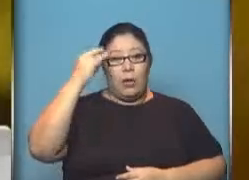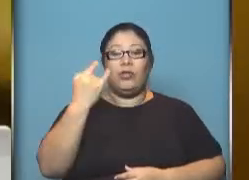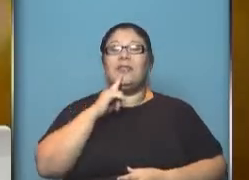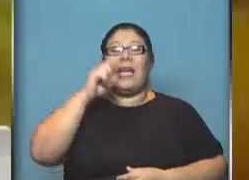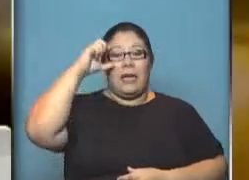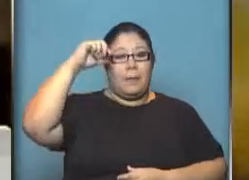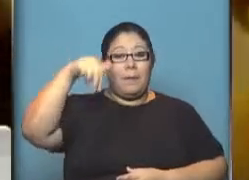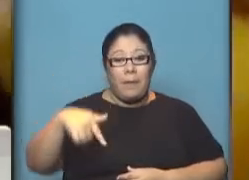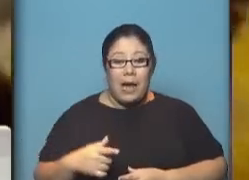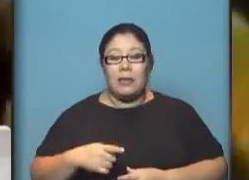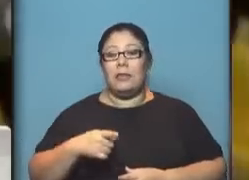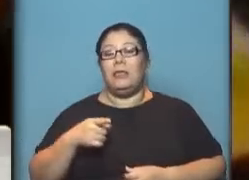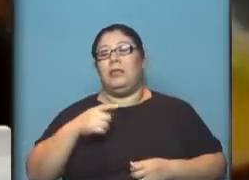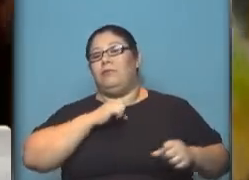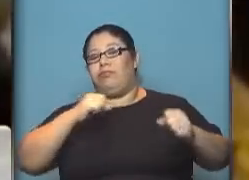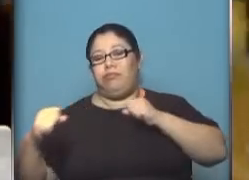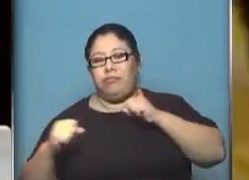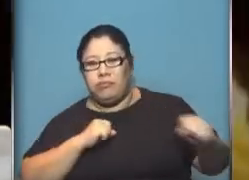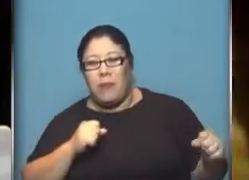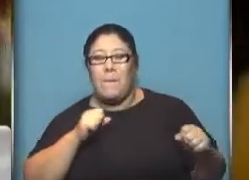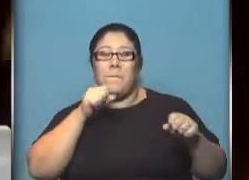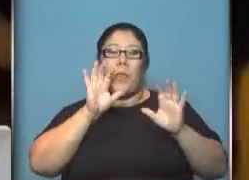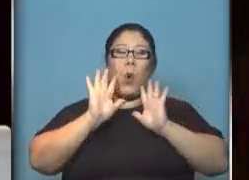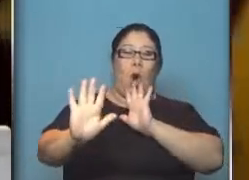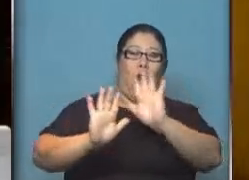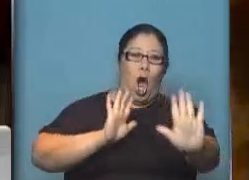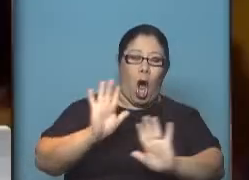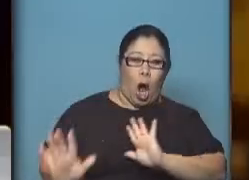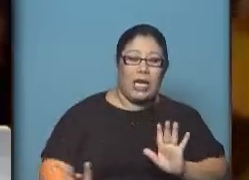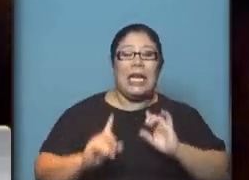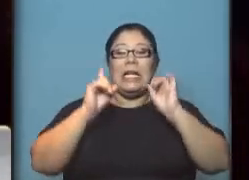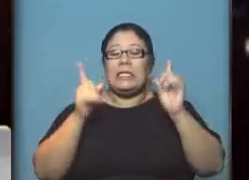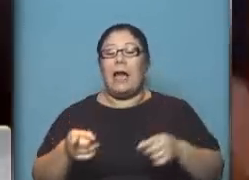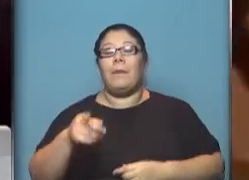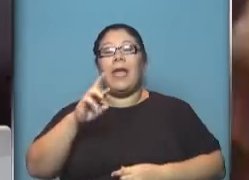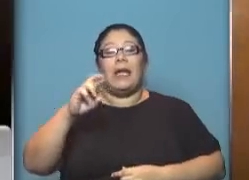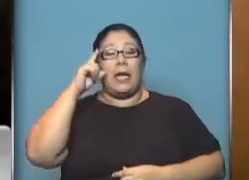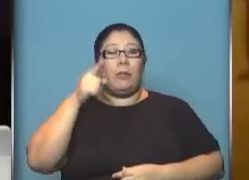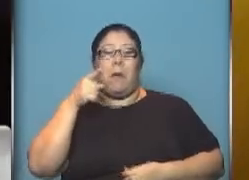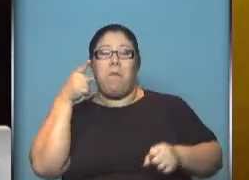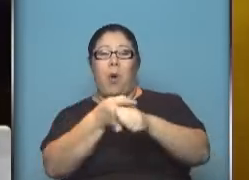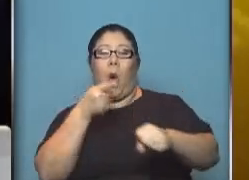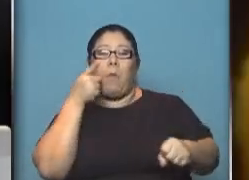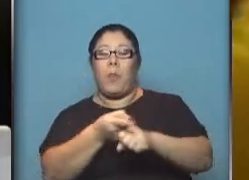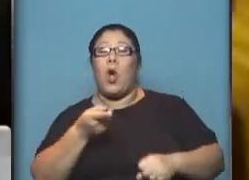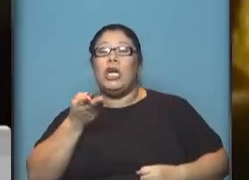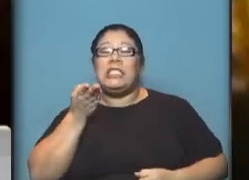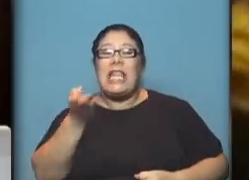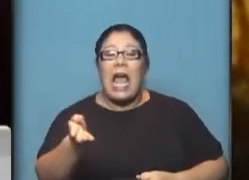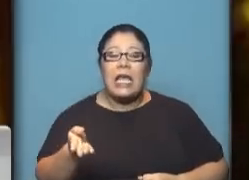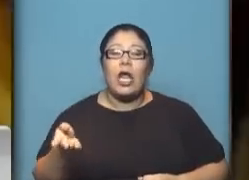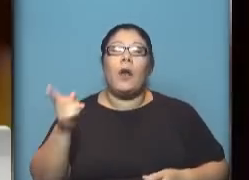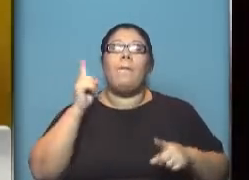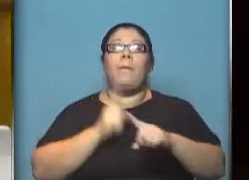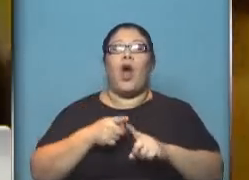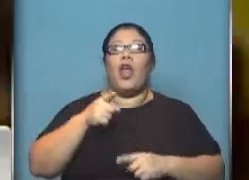y hubo forcejeos y empujones. También se increpó a Reutemann al grito de traidor por la venta del Banco de Santa Fe, además de